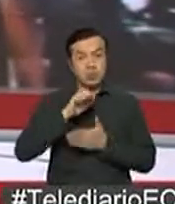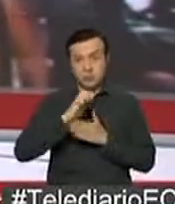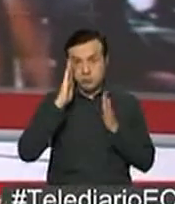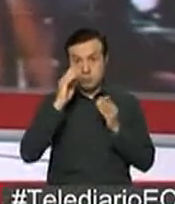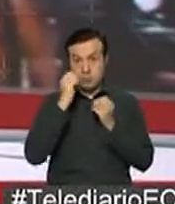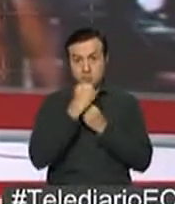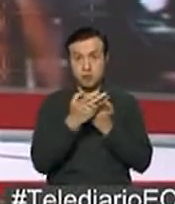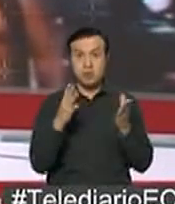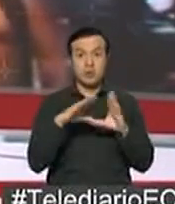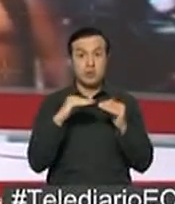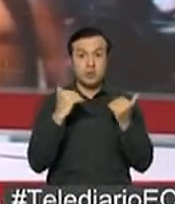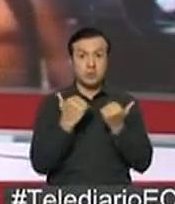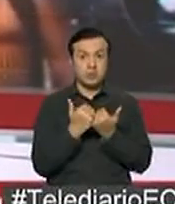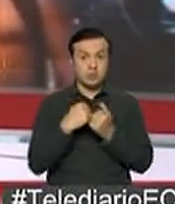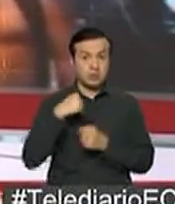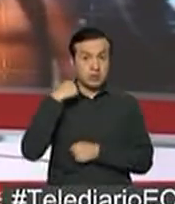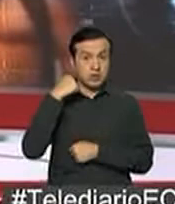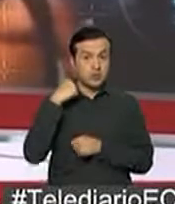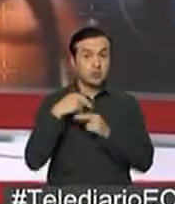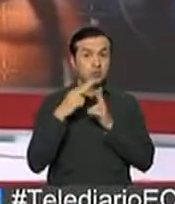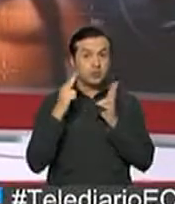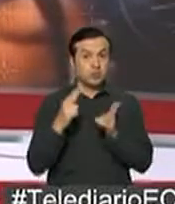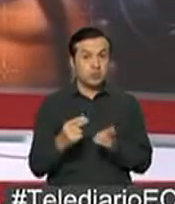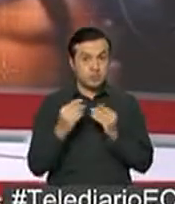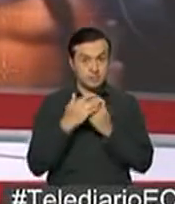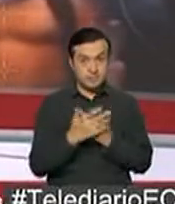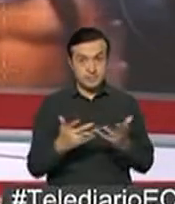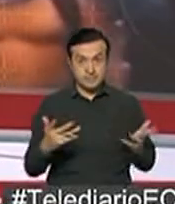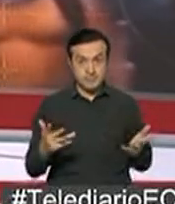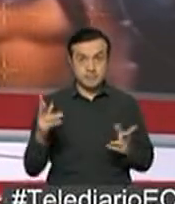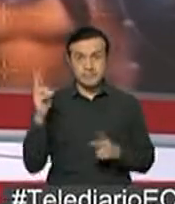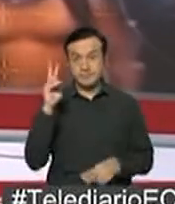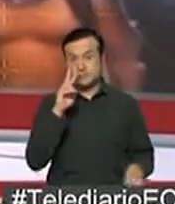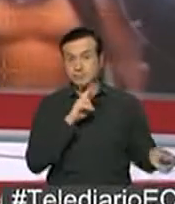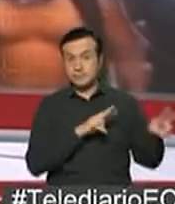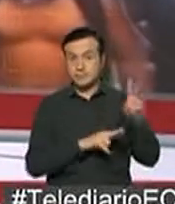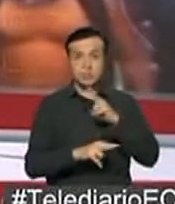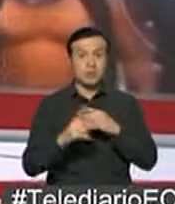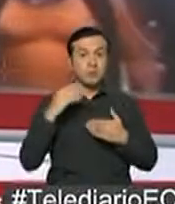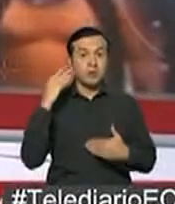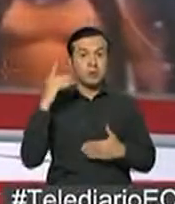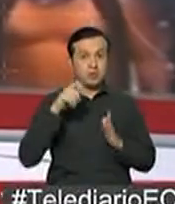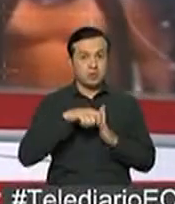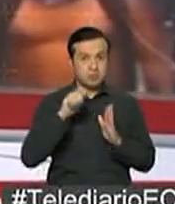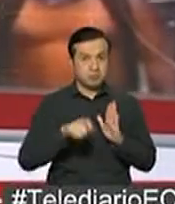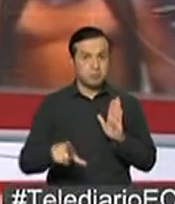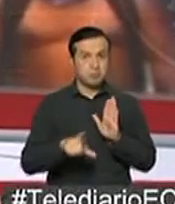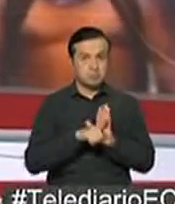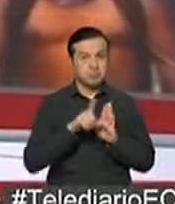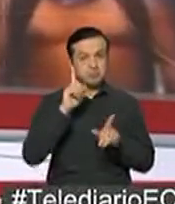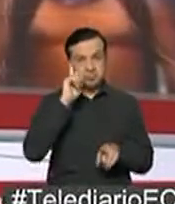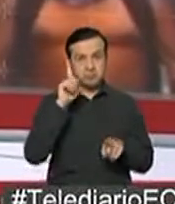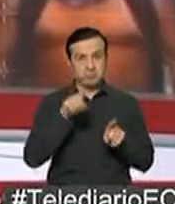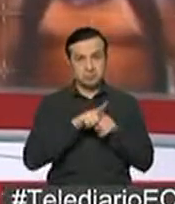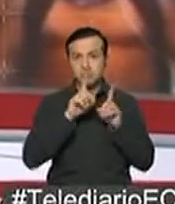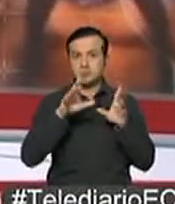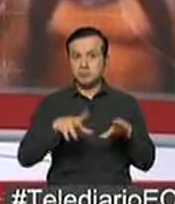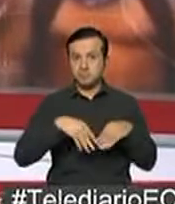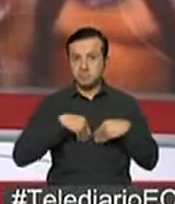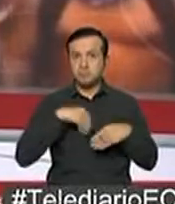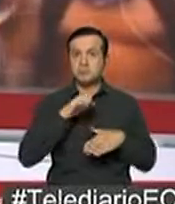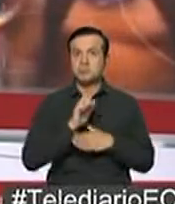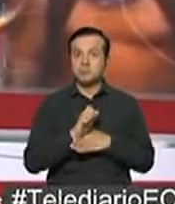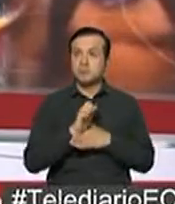informe de la comisión interamericana de derechos humanos un analista político y jurídico coincide con la postura de la cancillería del ecuador